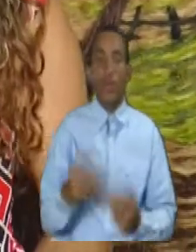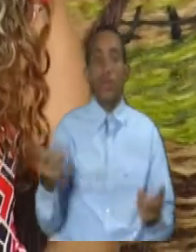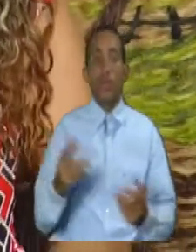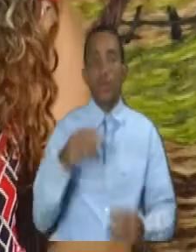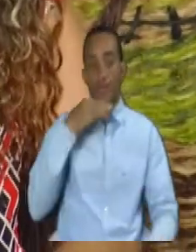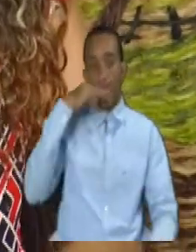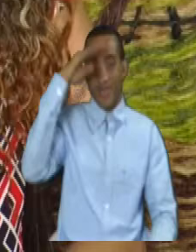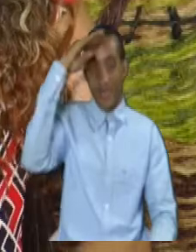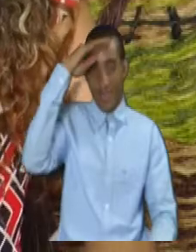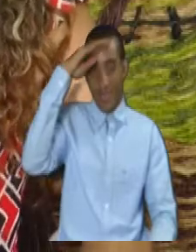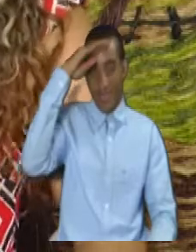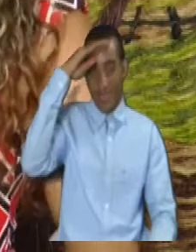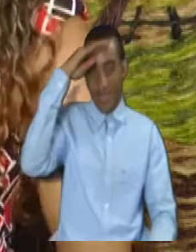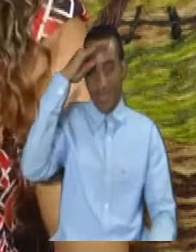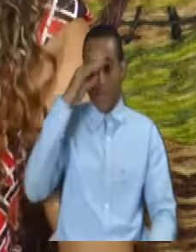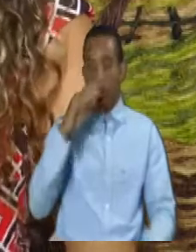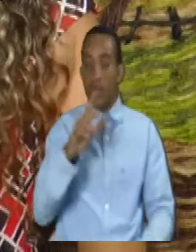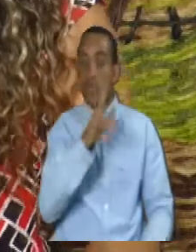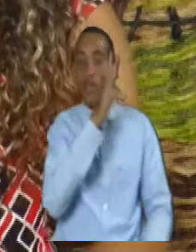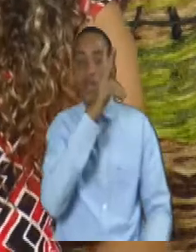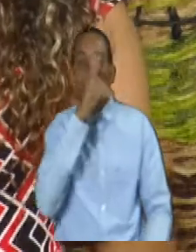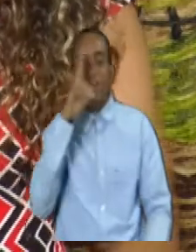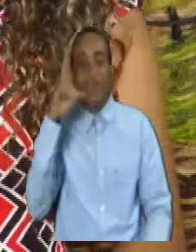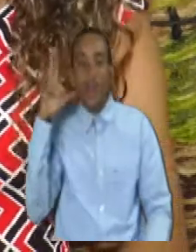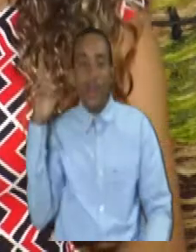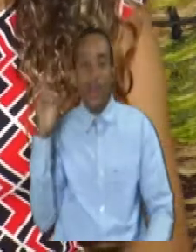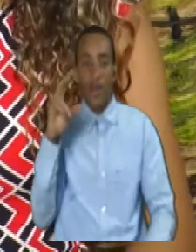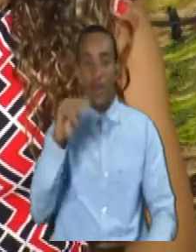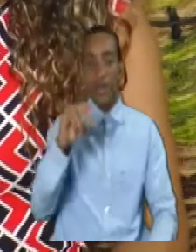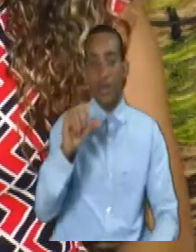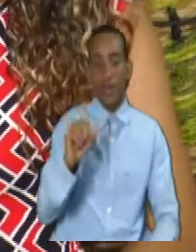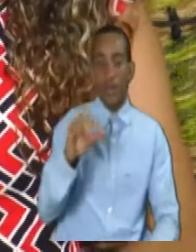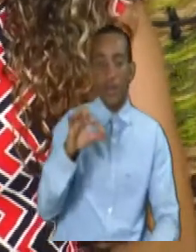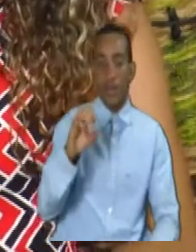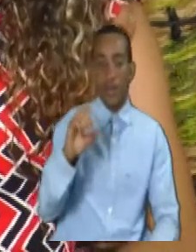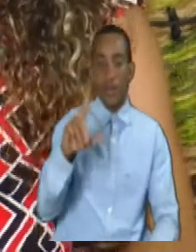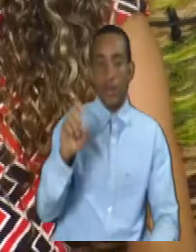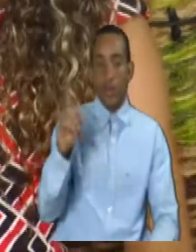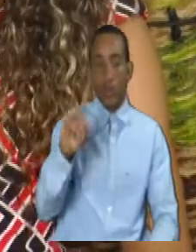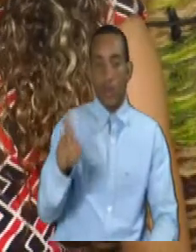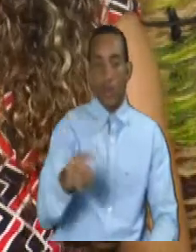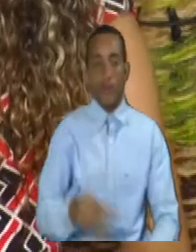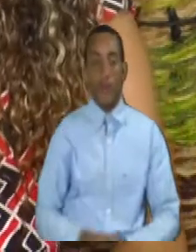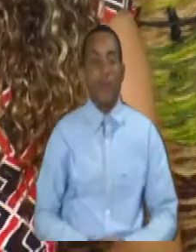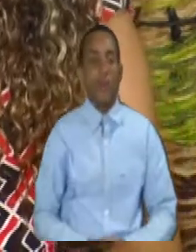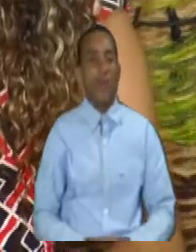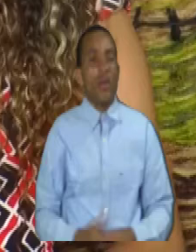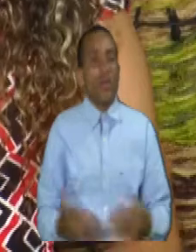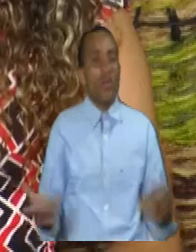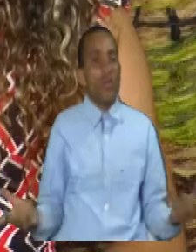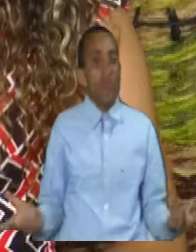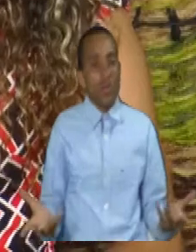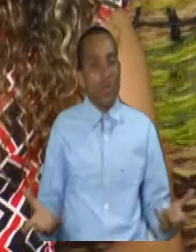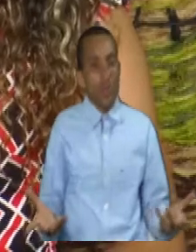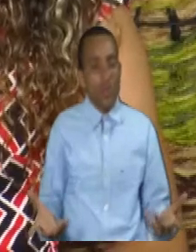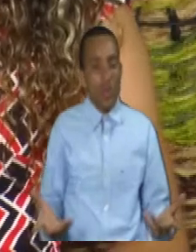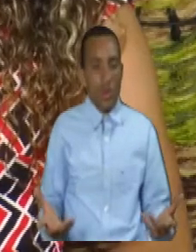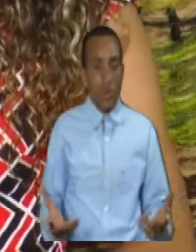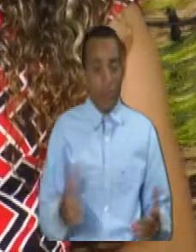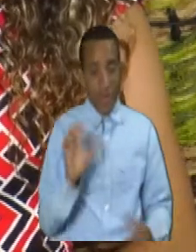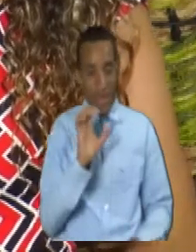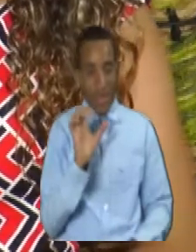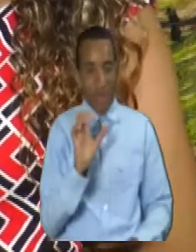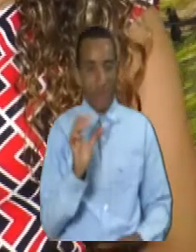Bueno, si yo quiero planificar mis vacaciones, yo llego acá y le digo, Caroline, yo quiero en junio, estamos en enero, por ejemplo, y en junio